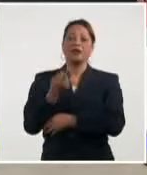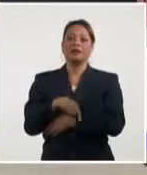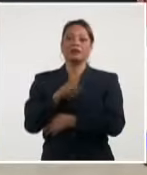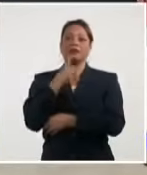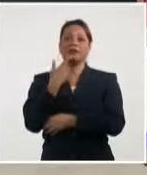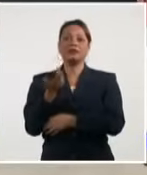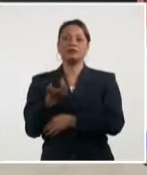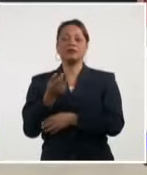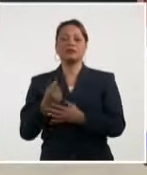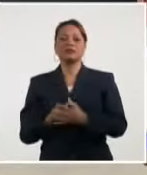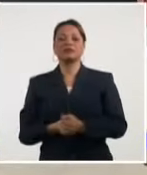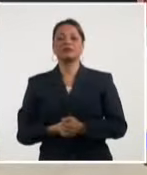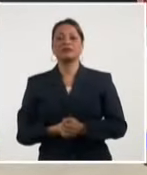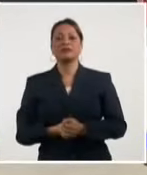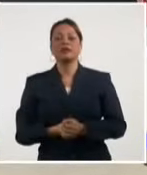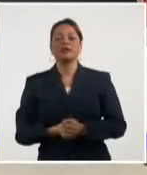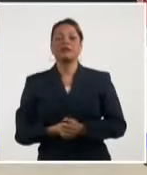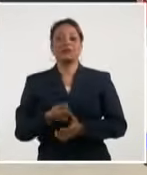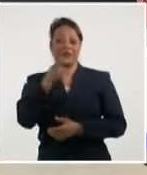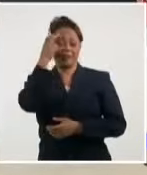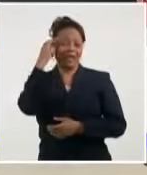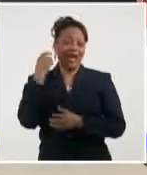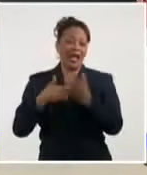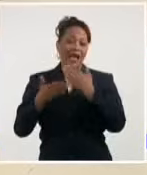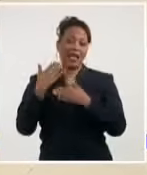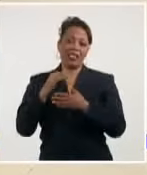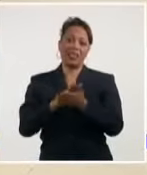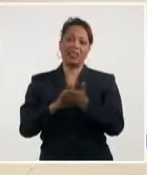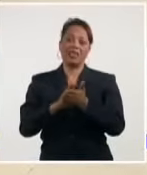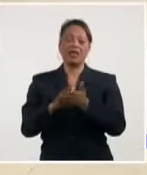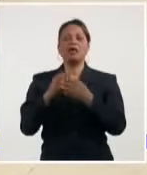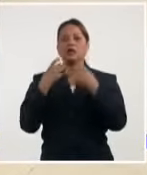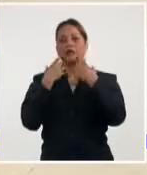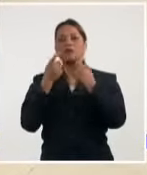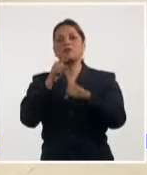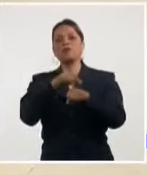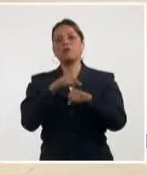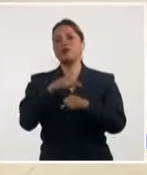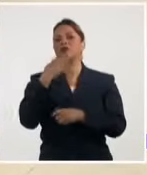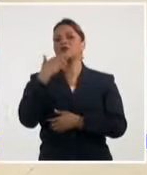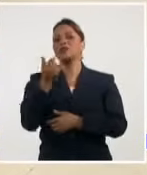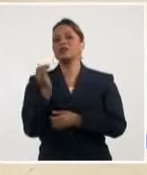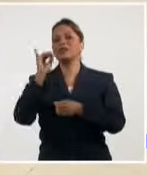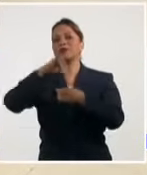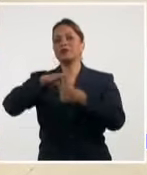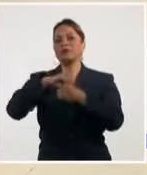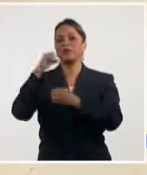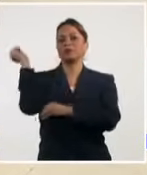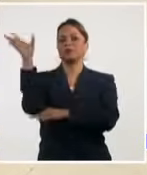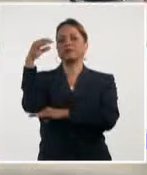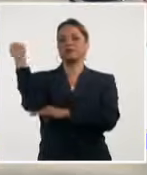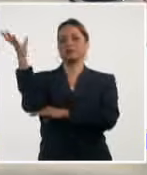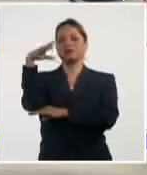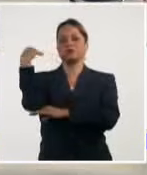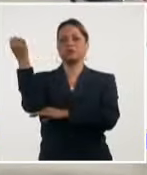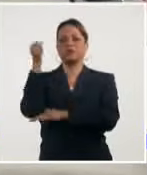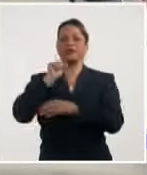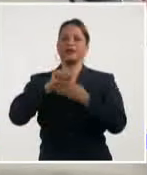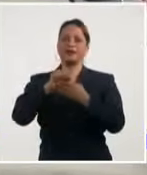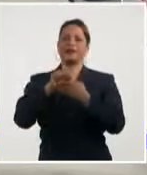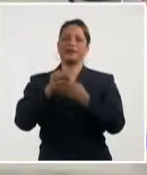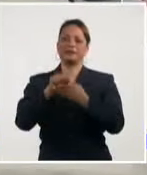envejecido. Entonces, es muy buen momento para incorporar esa ambulancia al servicio. El